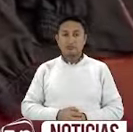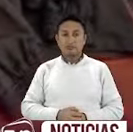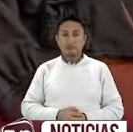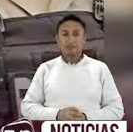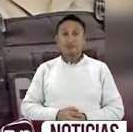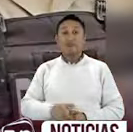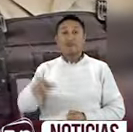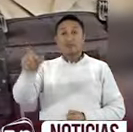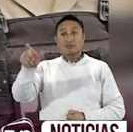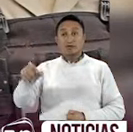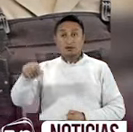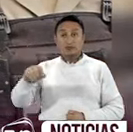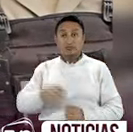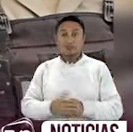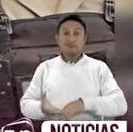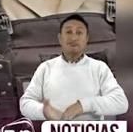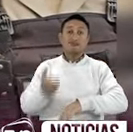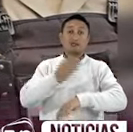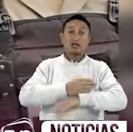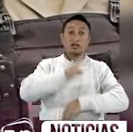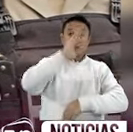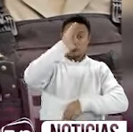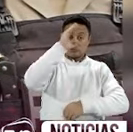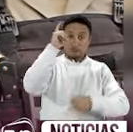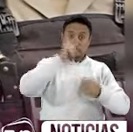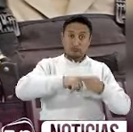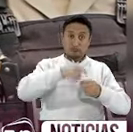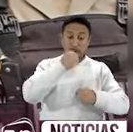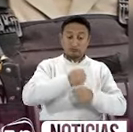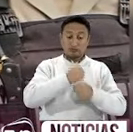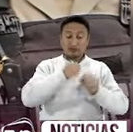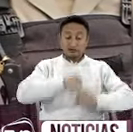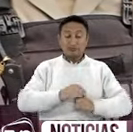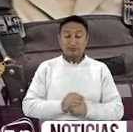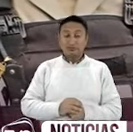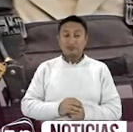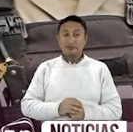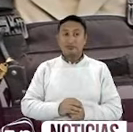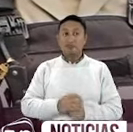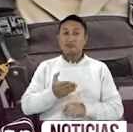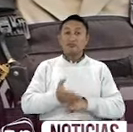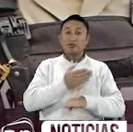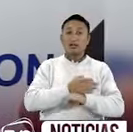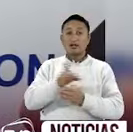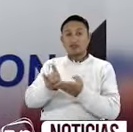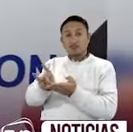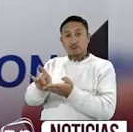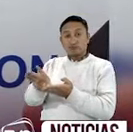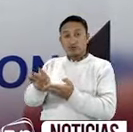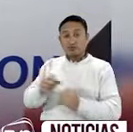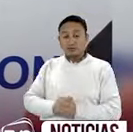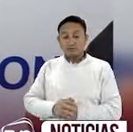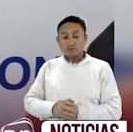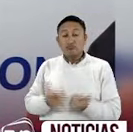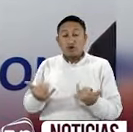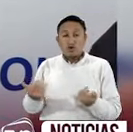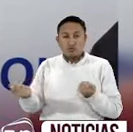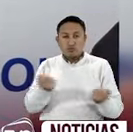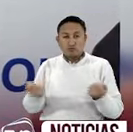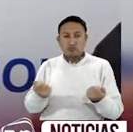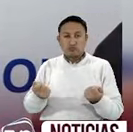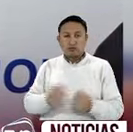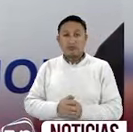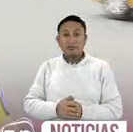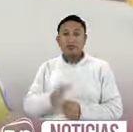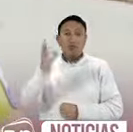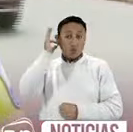escucha. Formó parte de las filas policiales, pero habría sido dado de baja hace algún tiempo. En los operativos fue detenido junto a